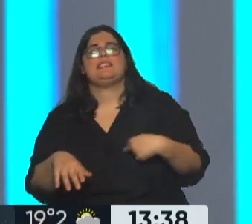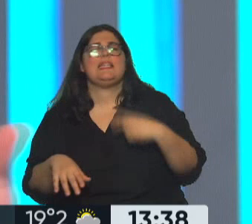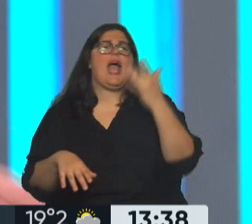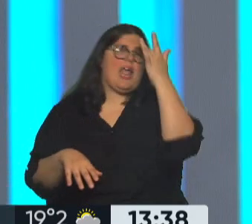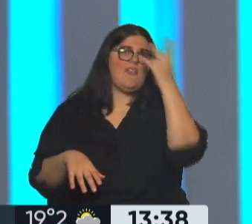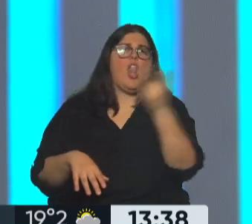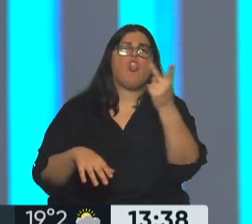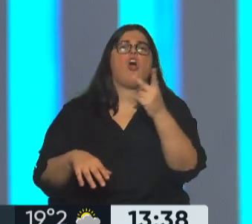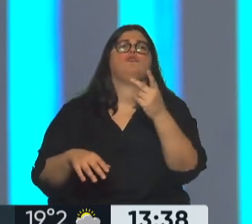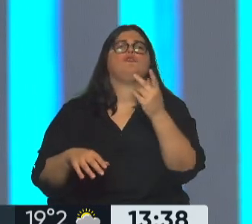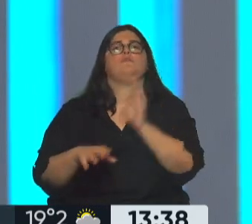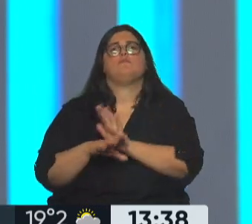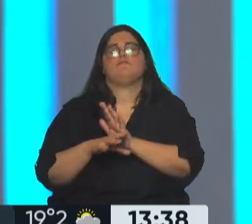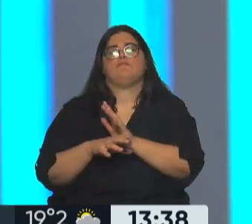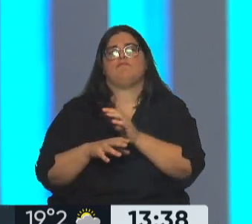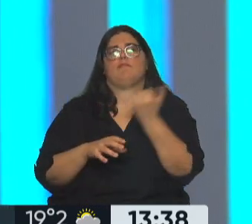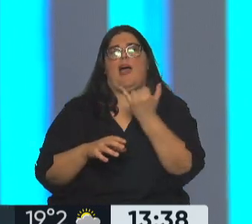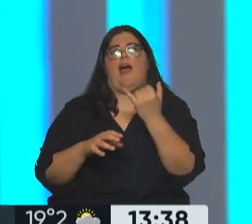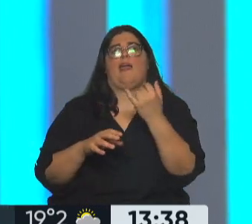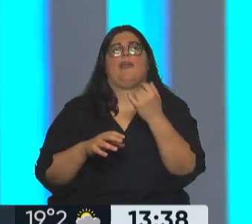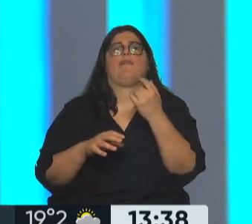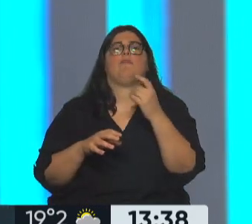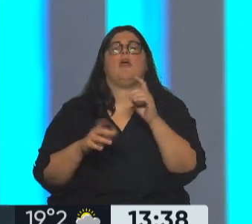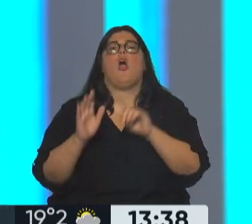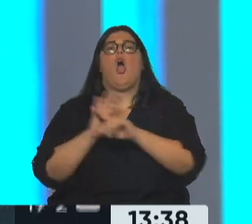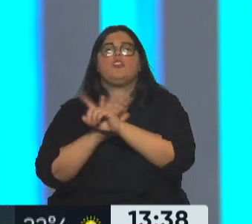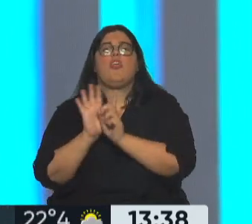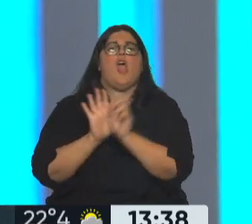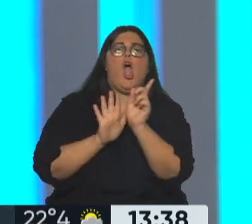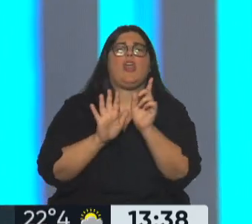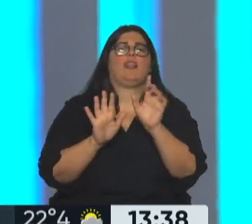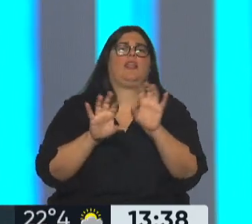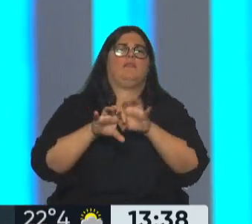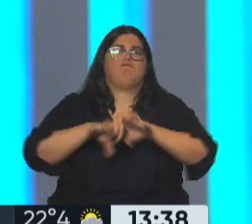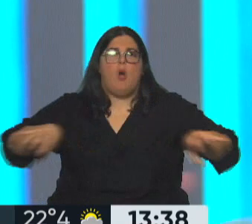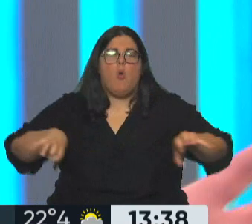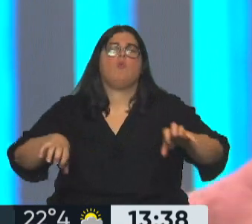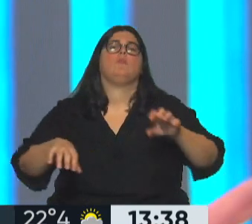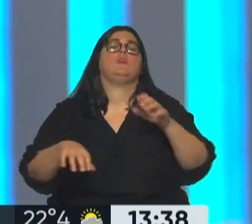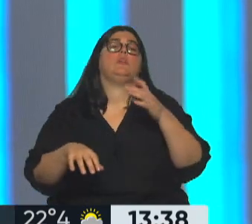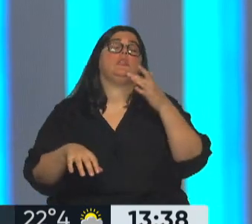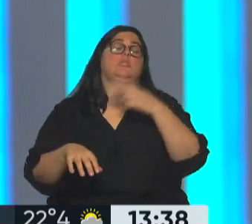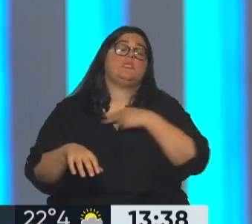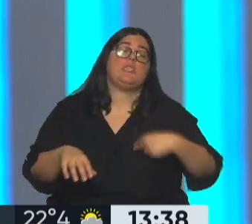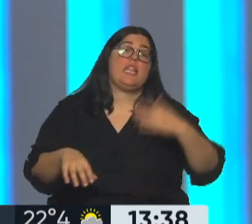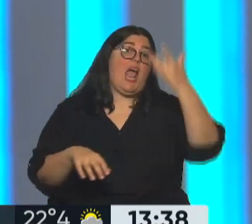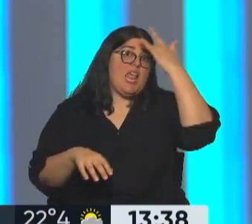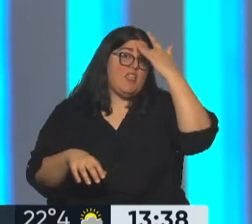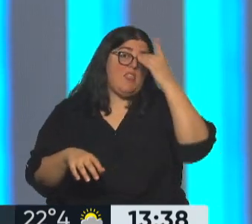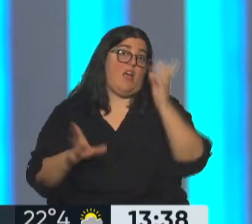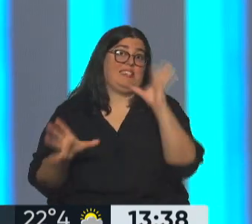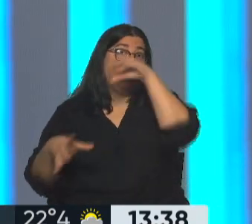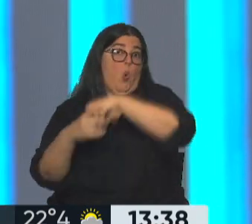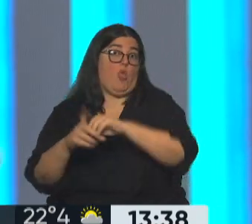una polarización principal entre Oriente y Occidente, y en este caso India y China estarían dentro de este grupo de